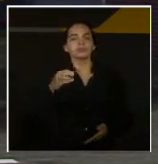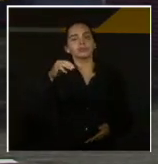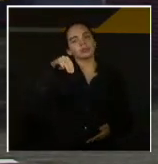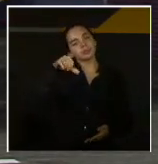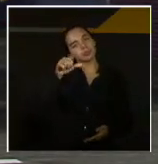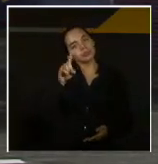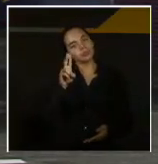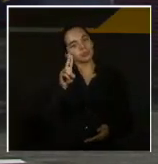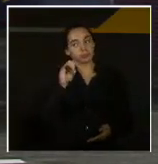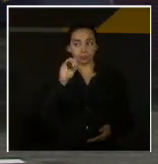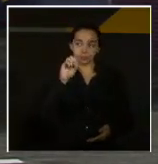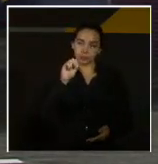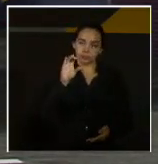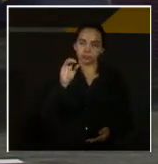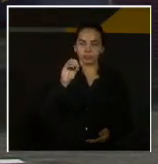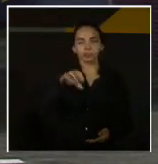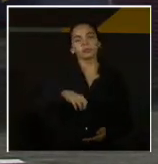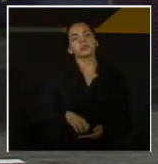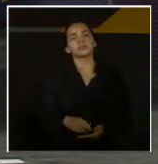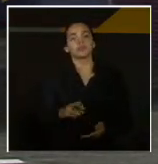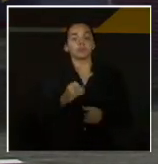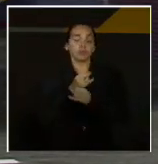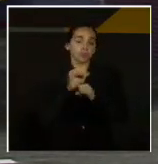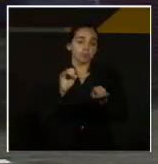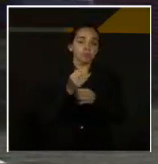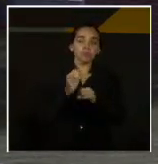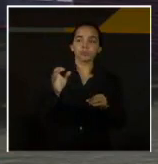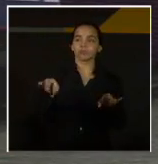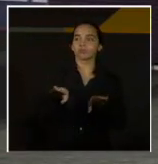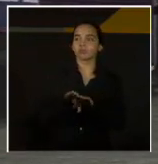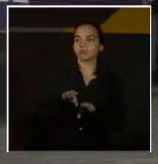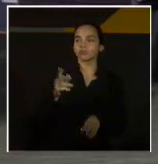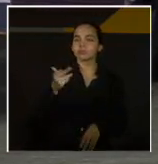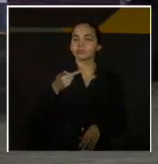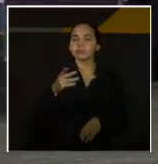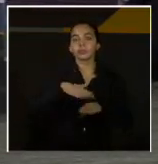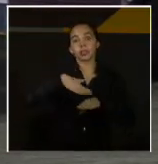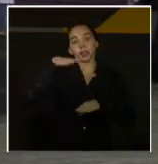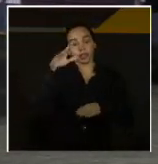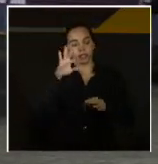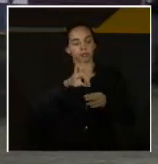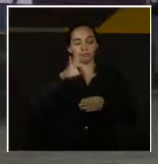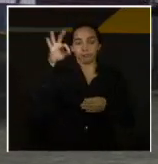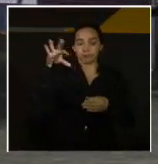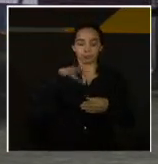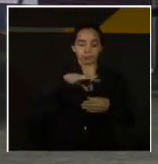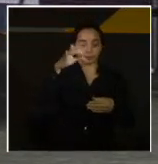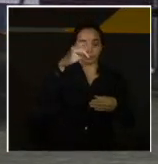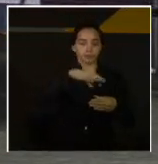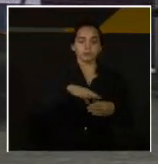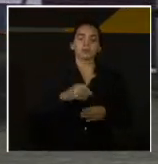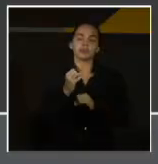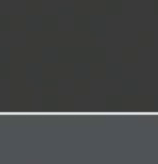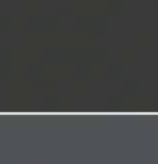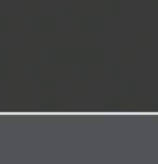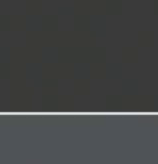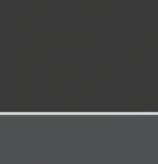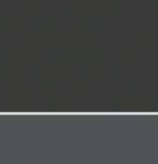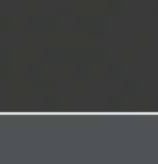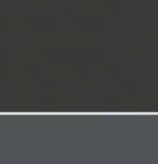para que esté preparado. Es lo que dicen a través de redes sociales como las preguntas más votadas en internet.